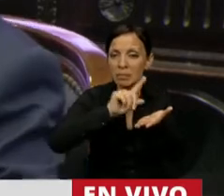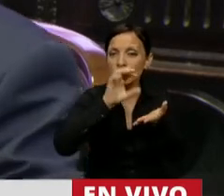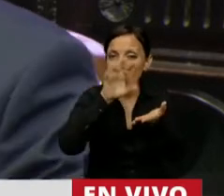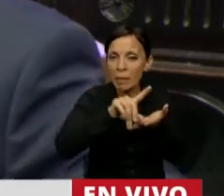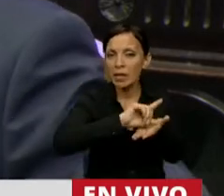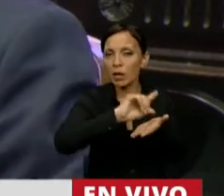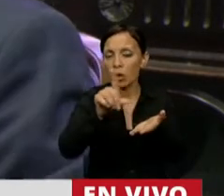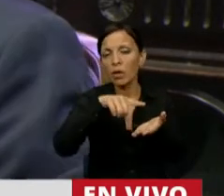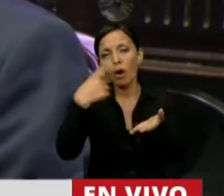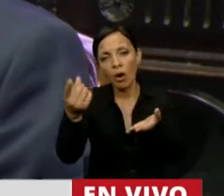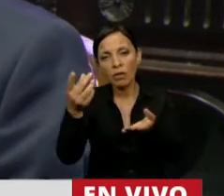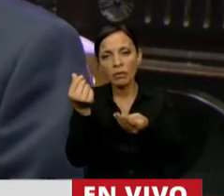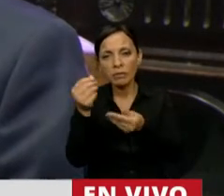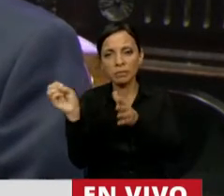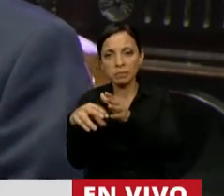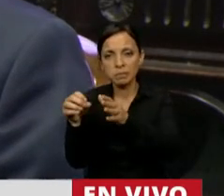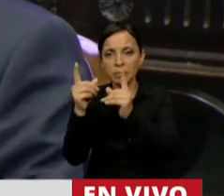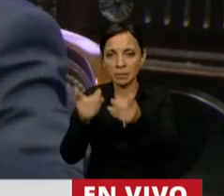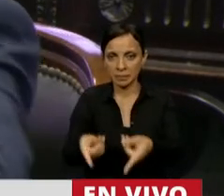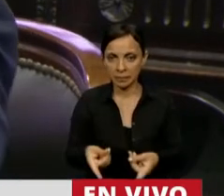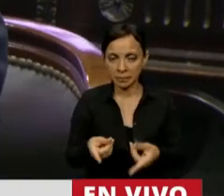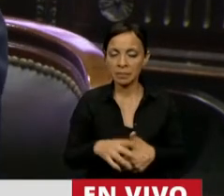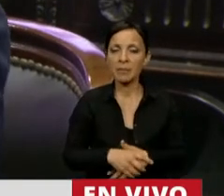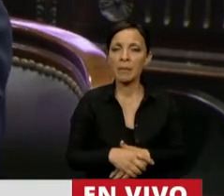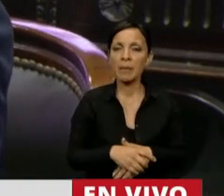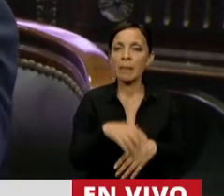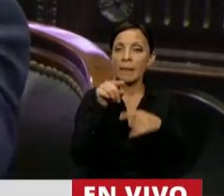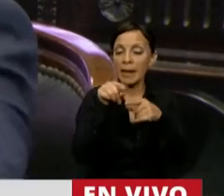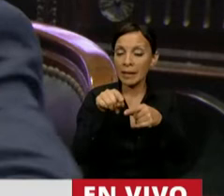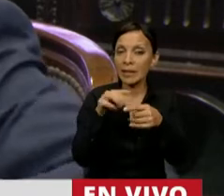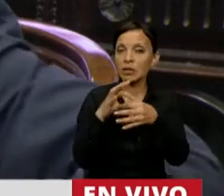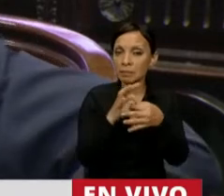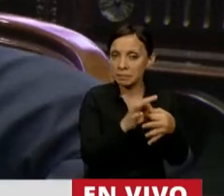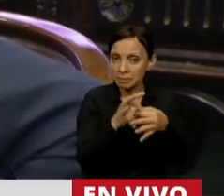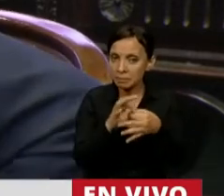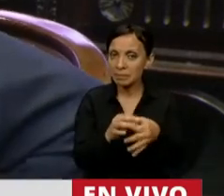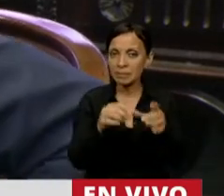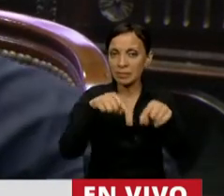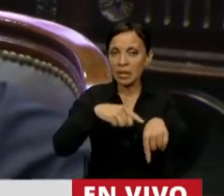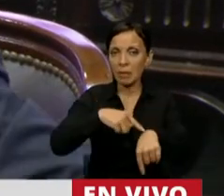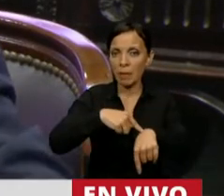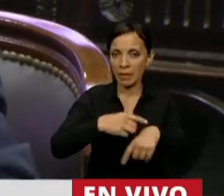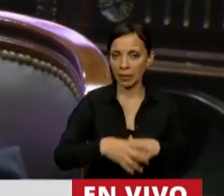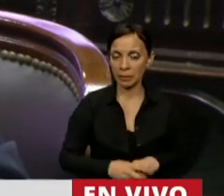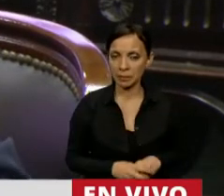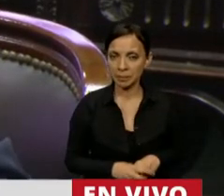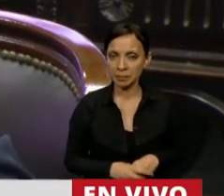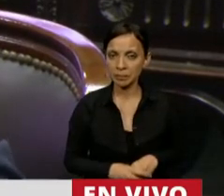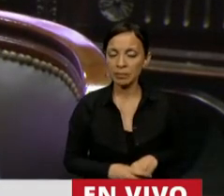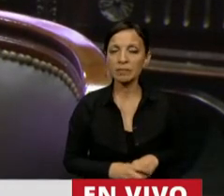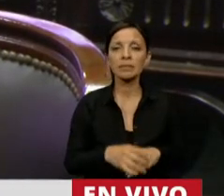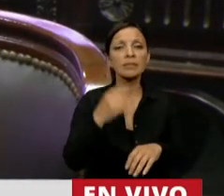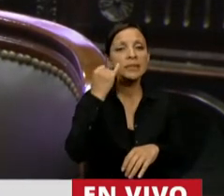no forman parte de la coparticipación. Y esto tiene que ver con lo que está pasando en este momento. Se